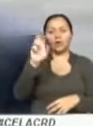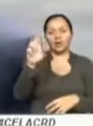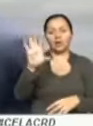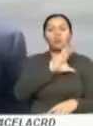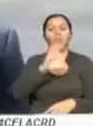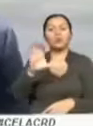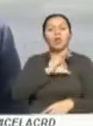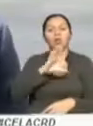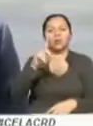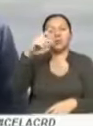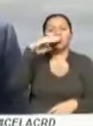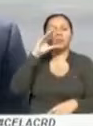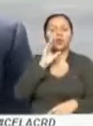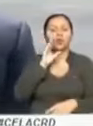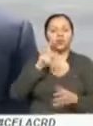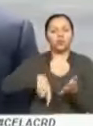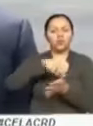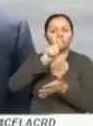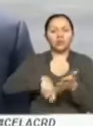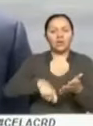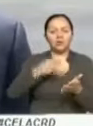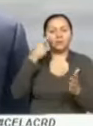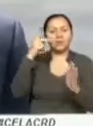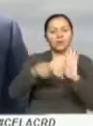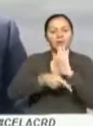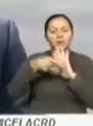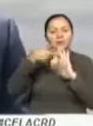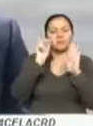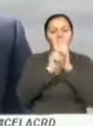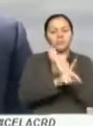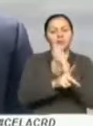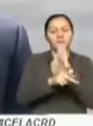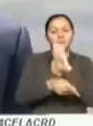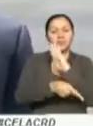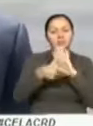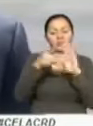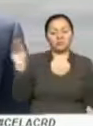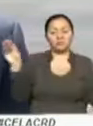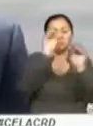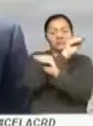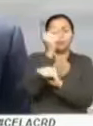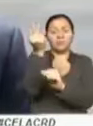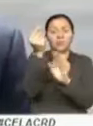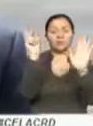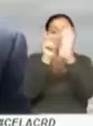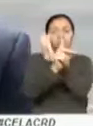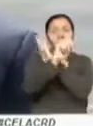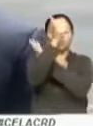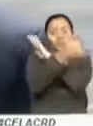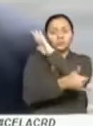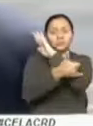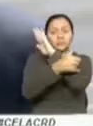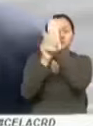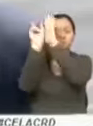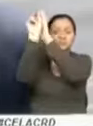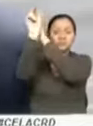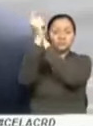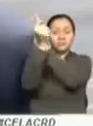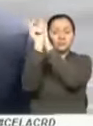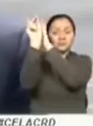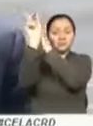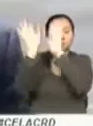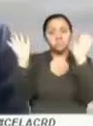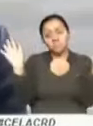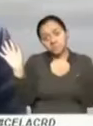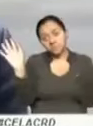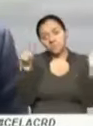en contratos para la refinería y en transacciones en paraísos fiscales. Tengo entendido que este